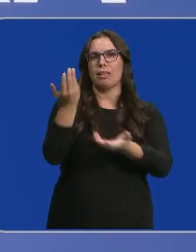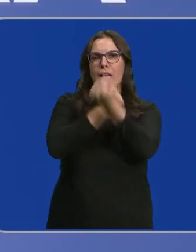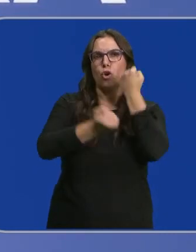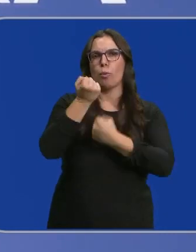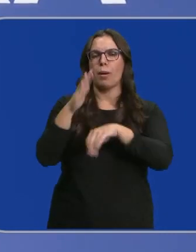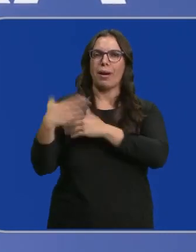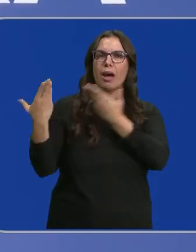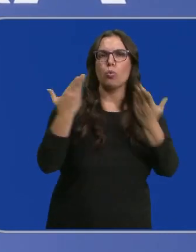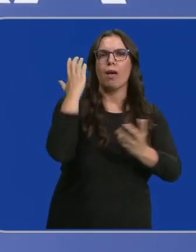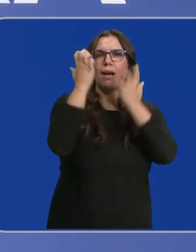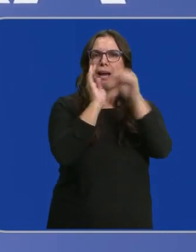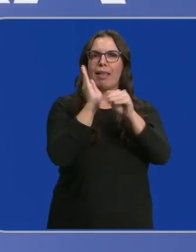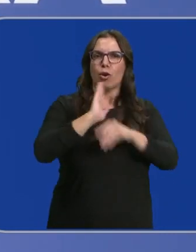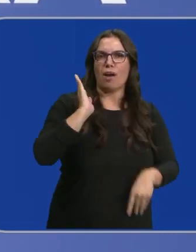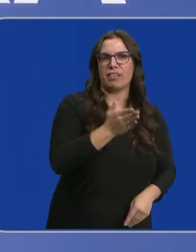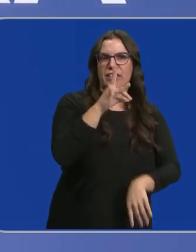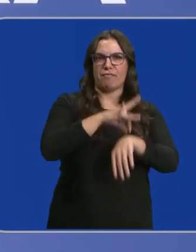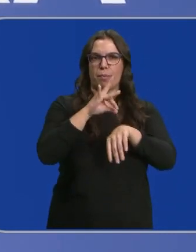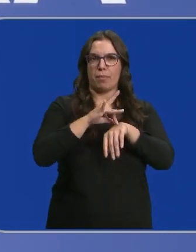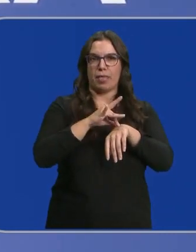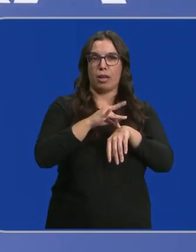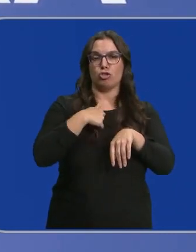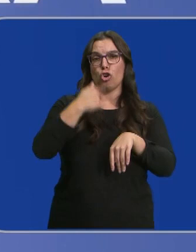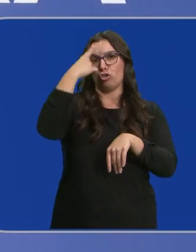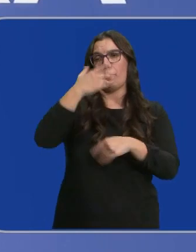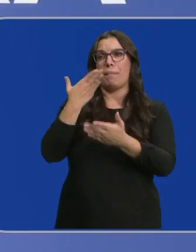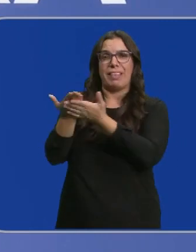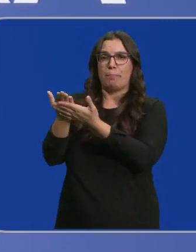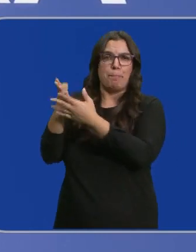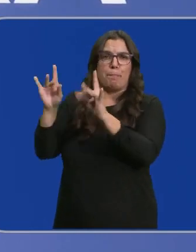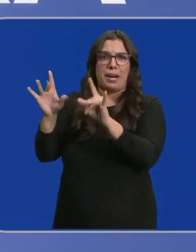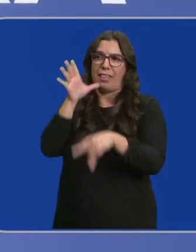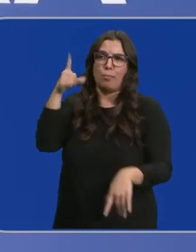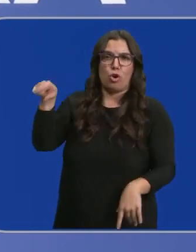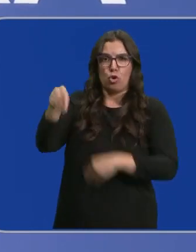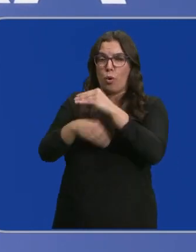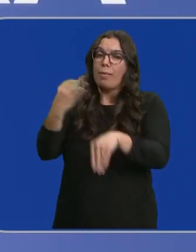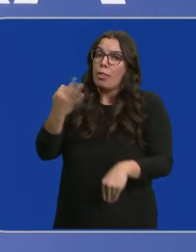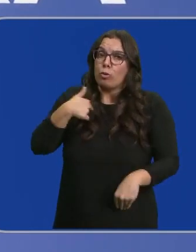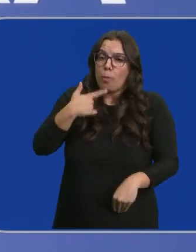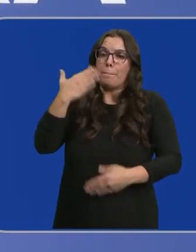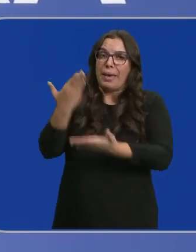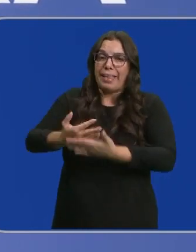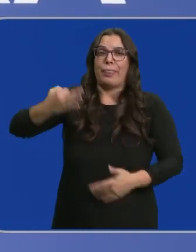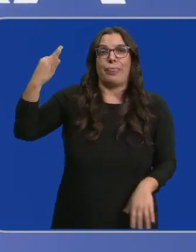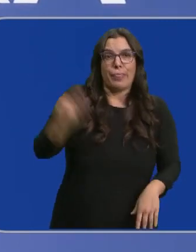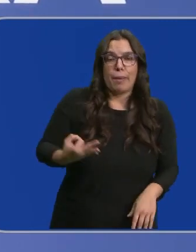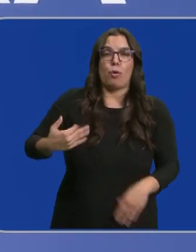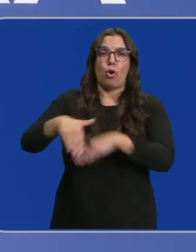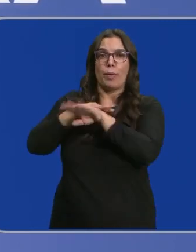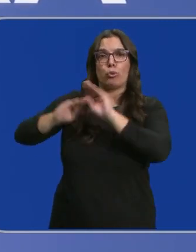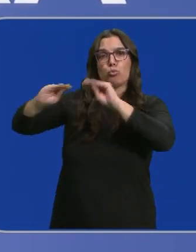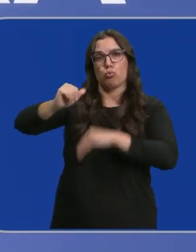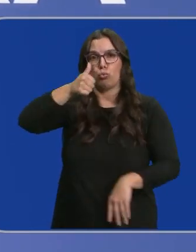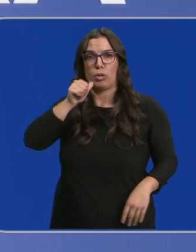ayudar a los ganaderos afectados. Sé que eso es pedirle peras al olmo, pero yo se lo tengo que pedir al Gobierno de